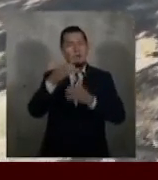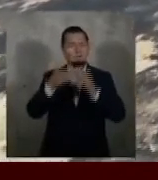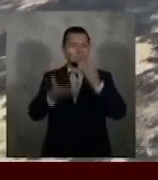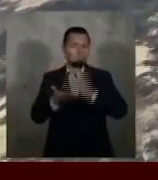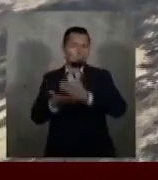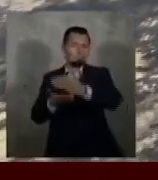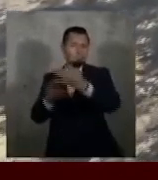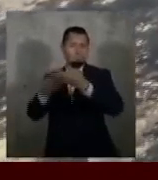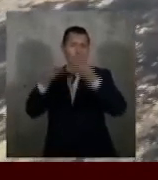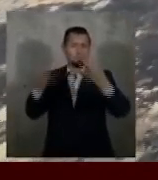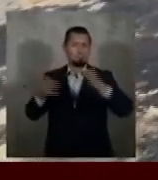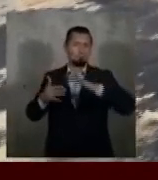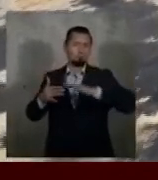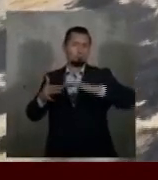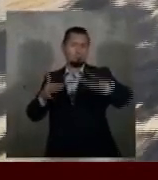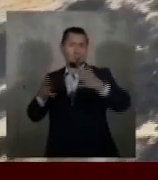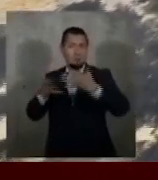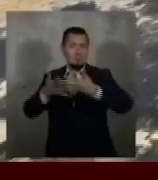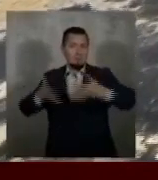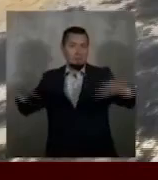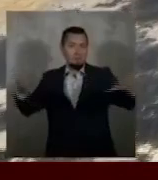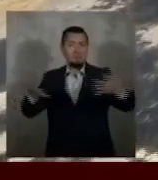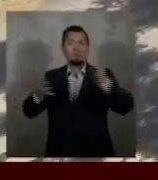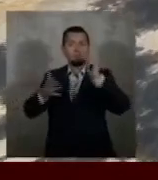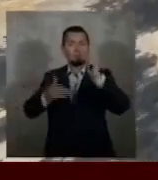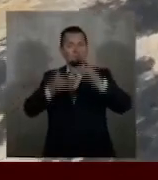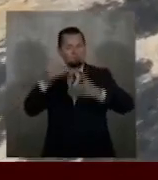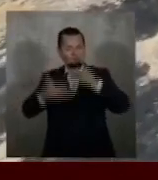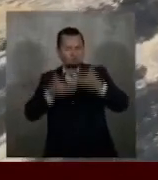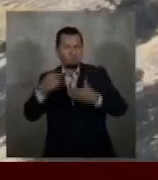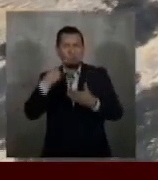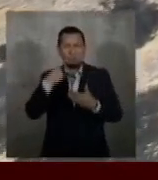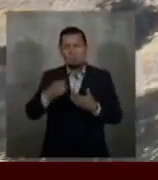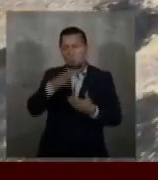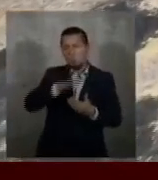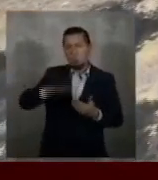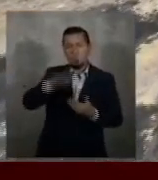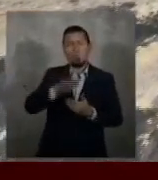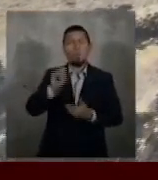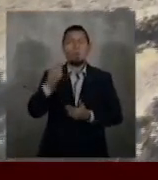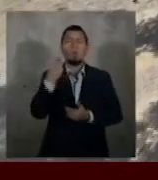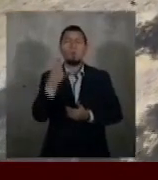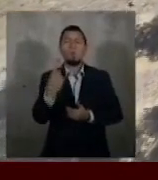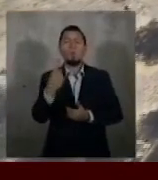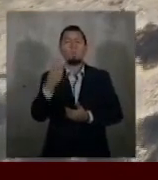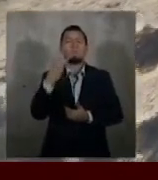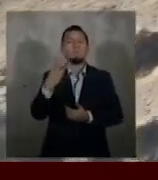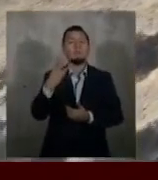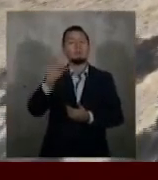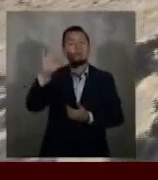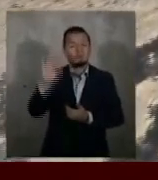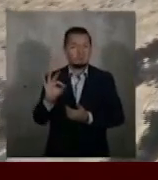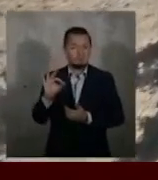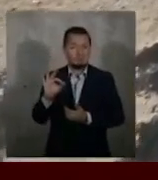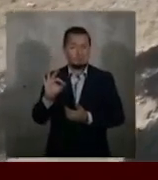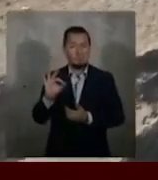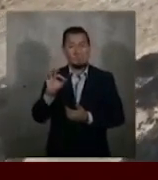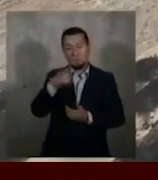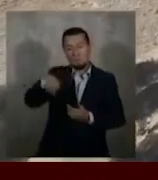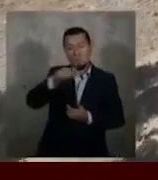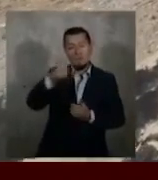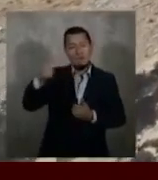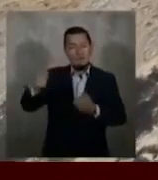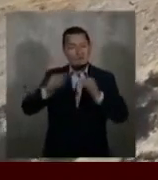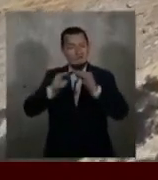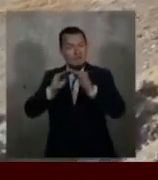Sí. Nuestros estudiantes iniciaron sus carreras bajo este modelo, y pues hoy